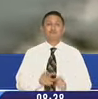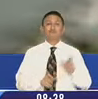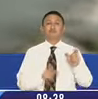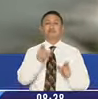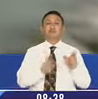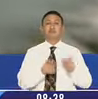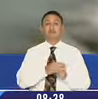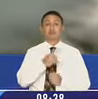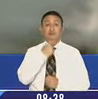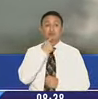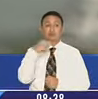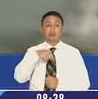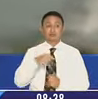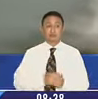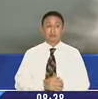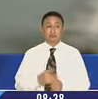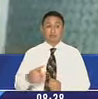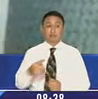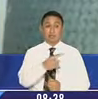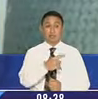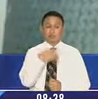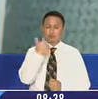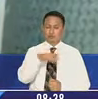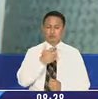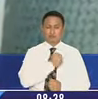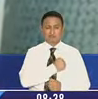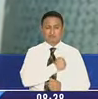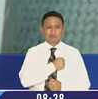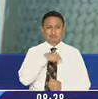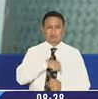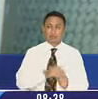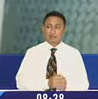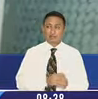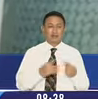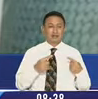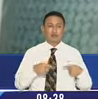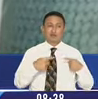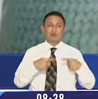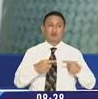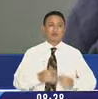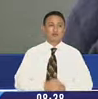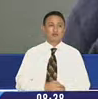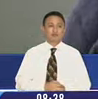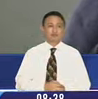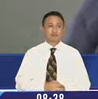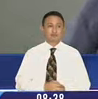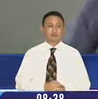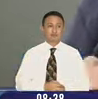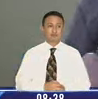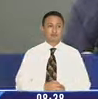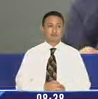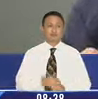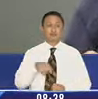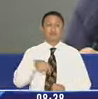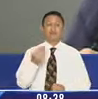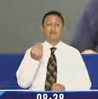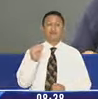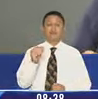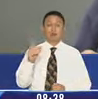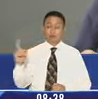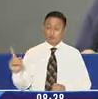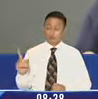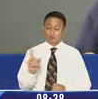moradores cuentan que eventos como estos, lamentablemente, se han vuelto frecuentes en la zona. Ahora, una chica que ha estado viniendo le han